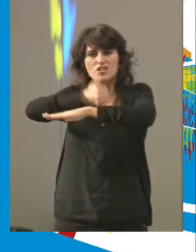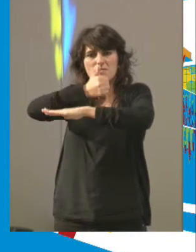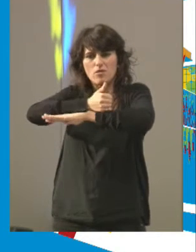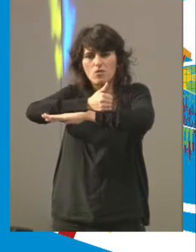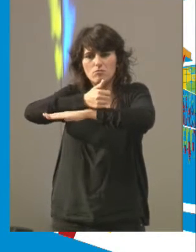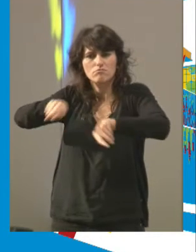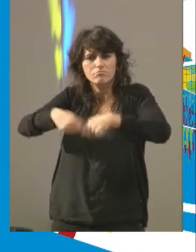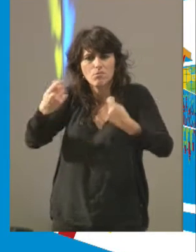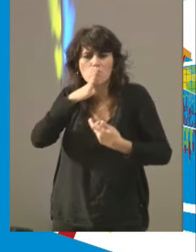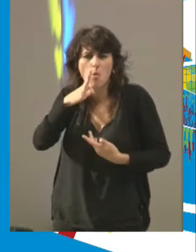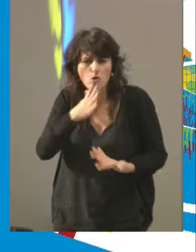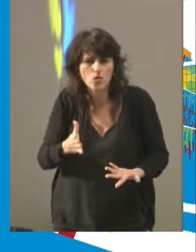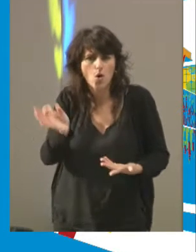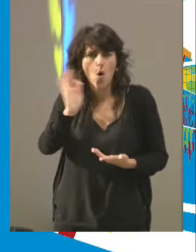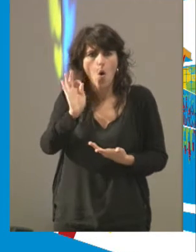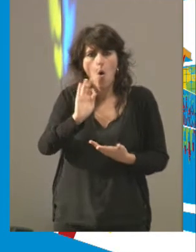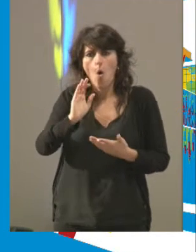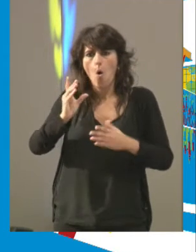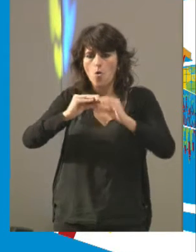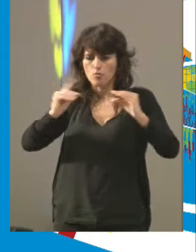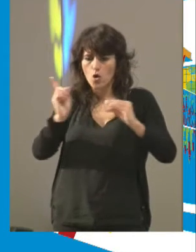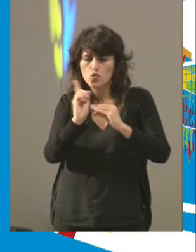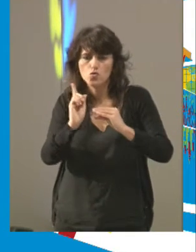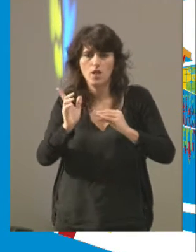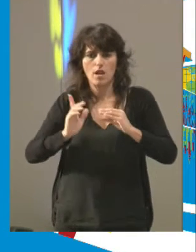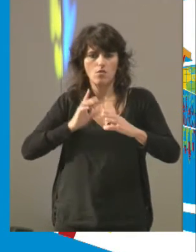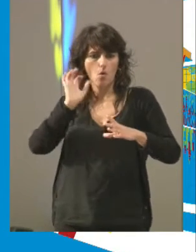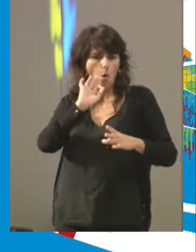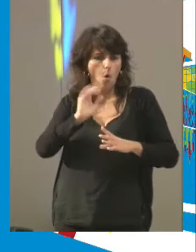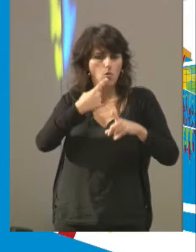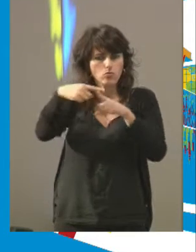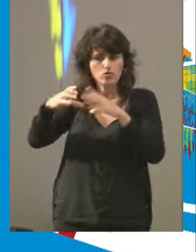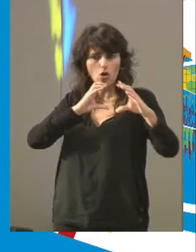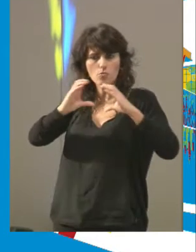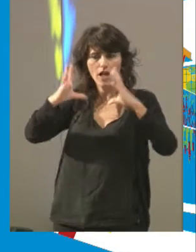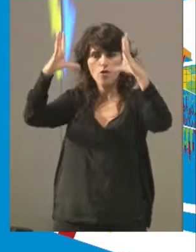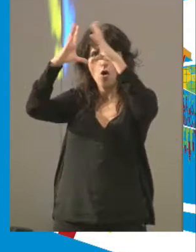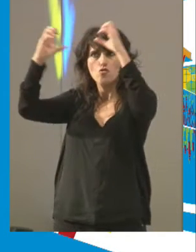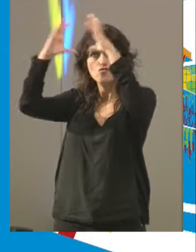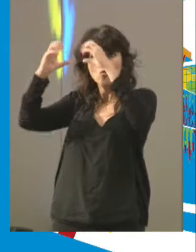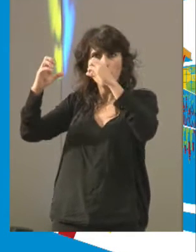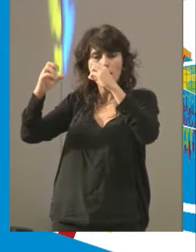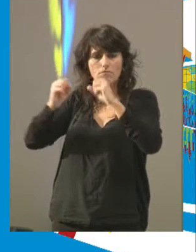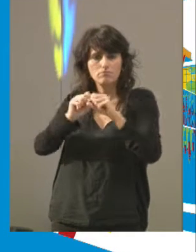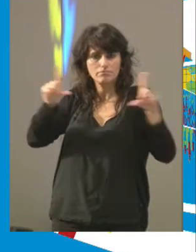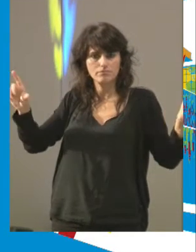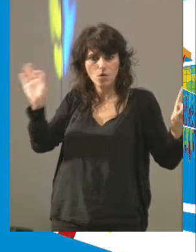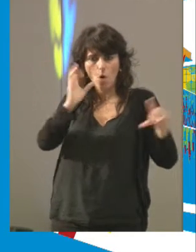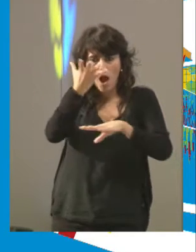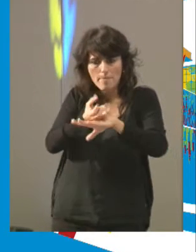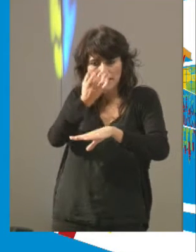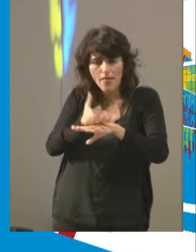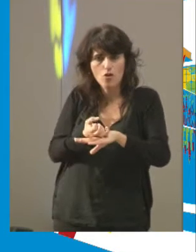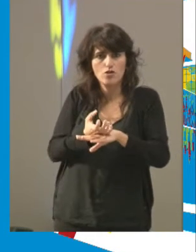qué relación hay entre este router o este elemento de comunicaciones con la nube que yo tengo desplegada o las aplicaciones que